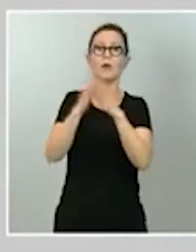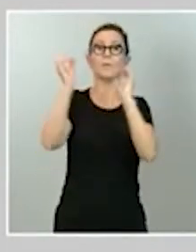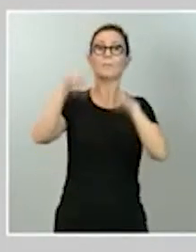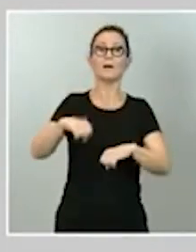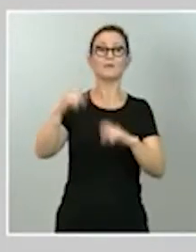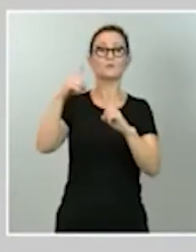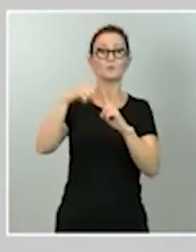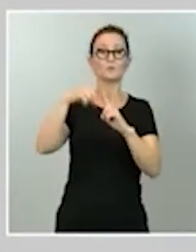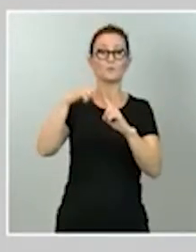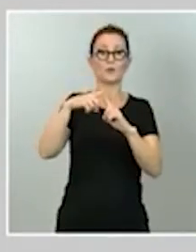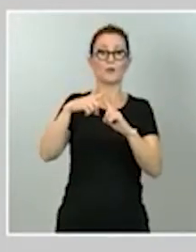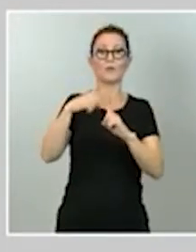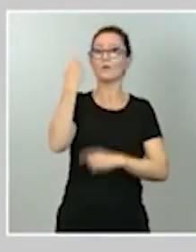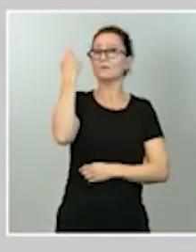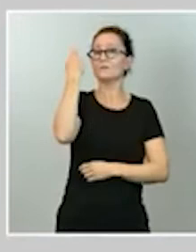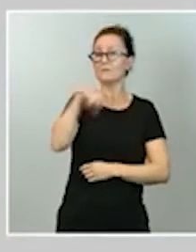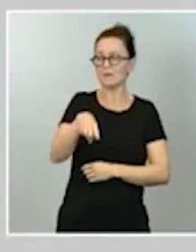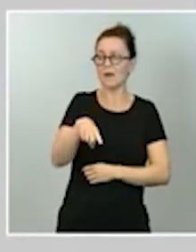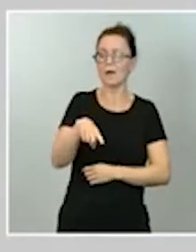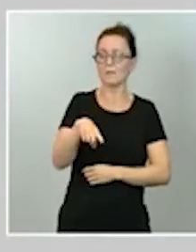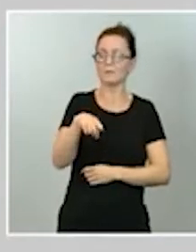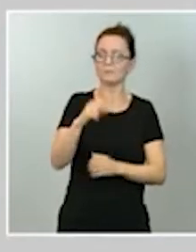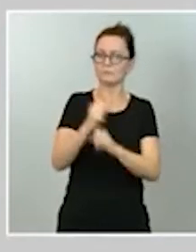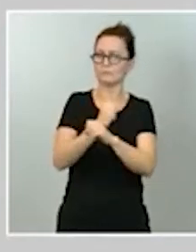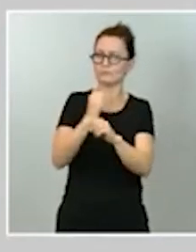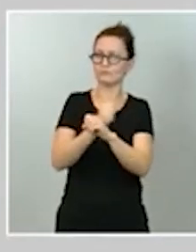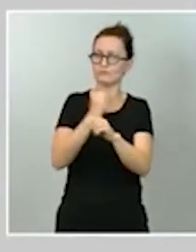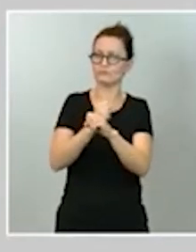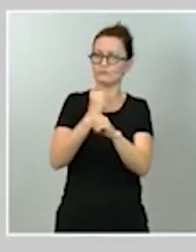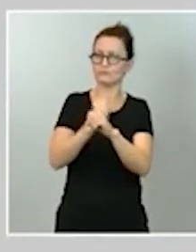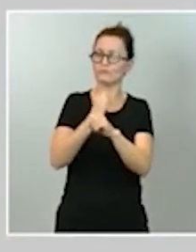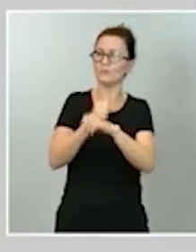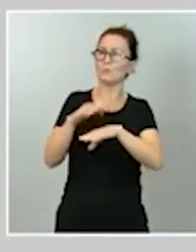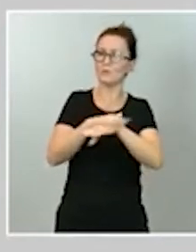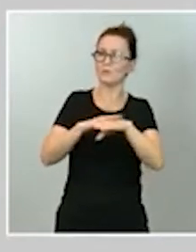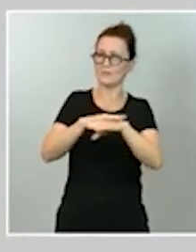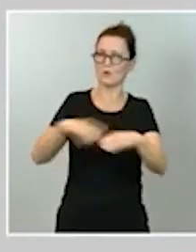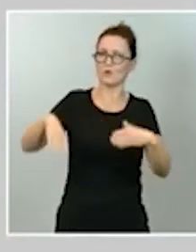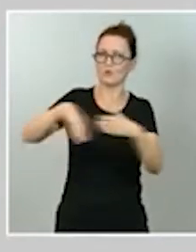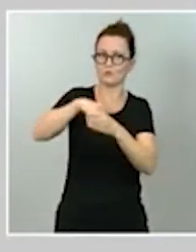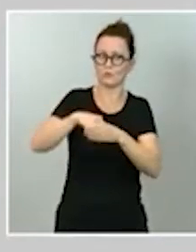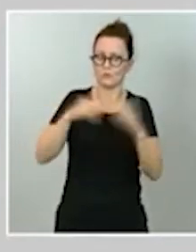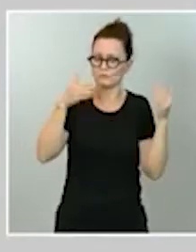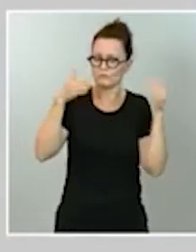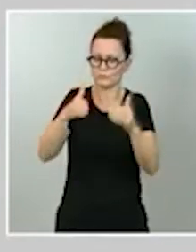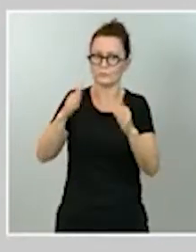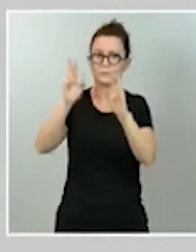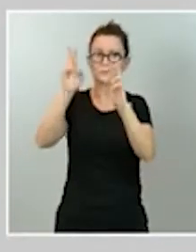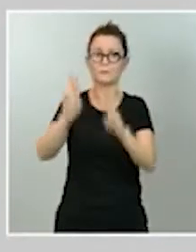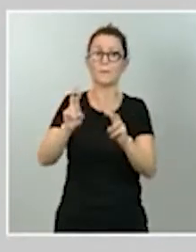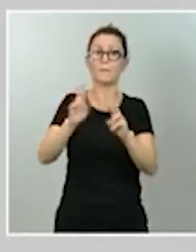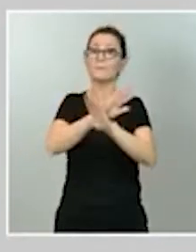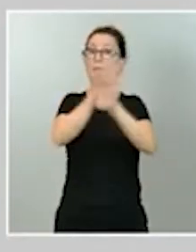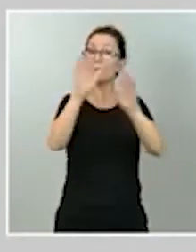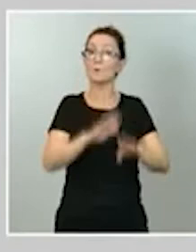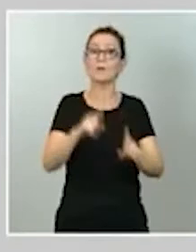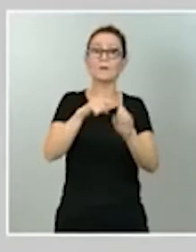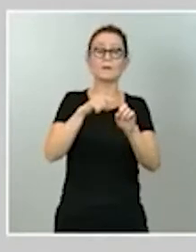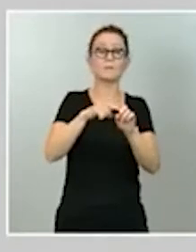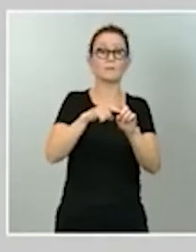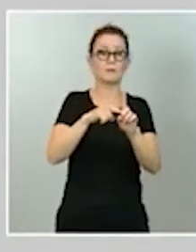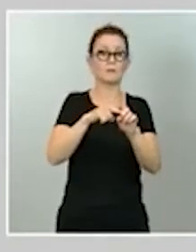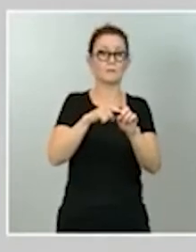saben está trabajando de forma intensa el ministerio de inclusión por último el déficit de referencia de entidades locales